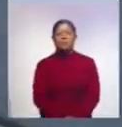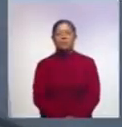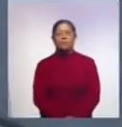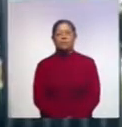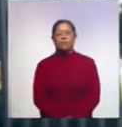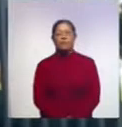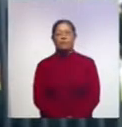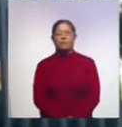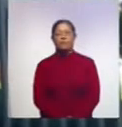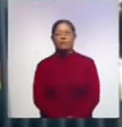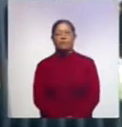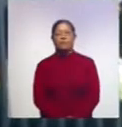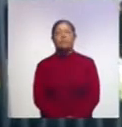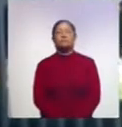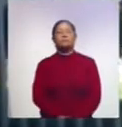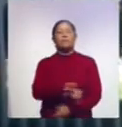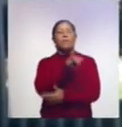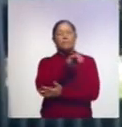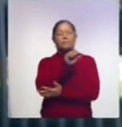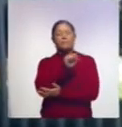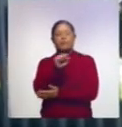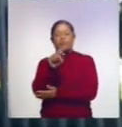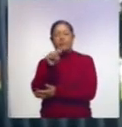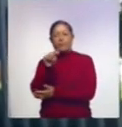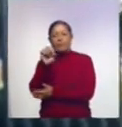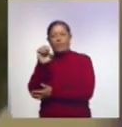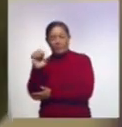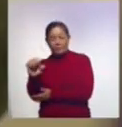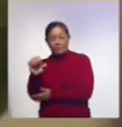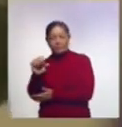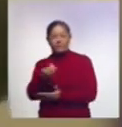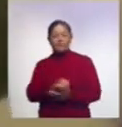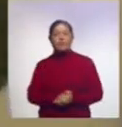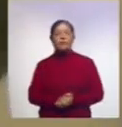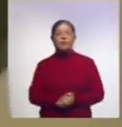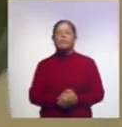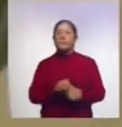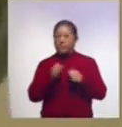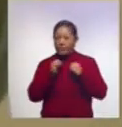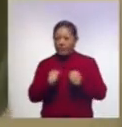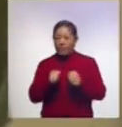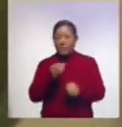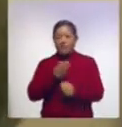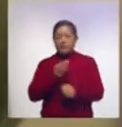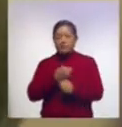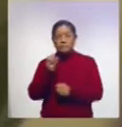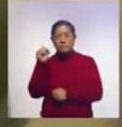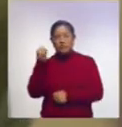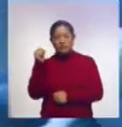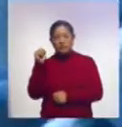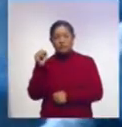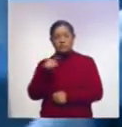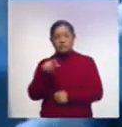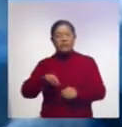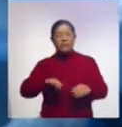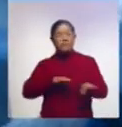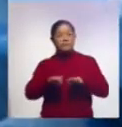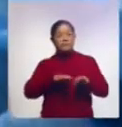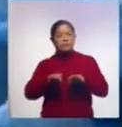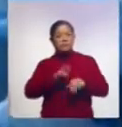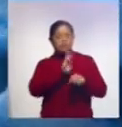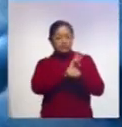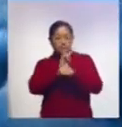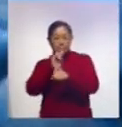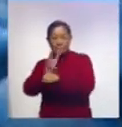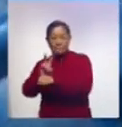El Instituto de Seguridad y Servicios Sociales de los Trabajadores del Estado fortalecerá durante este mes de septiembre sus acciones de prevención sobre el